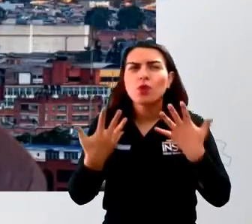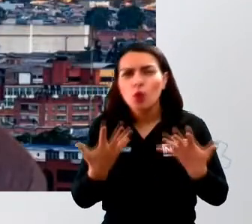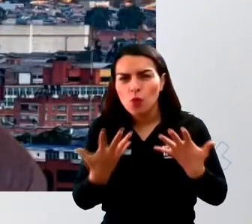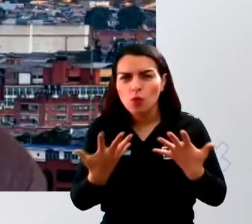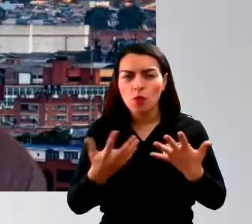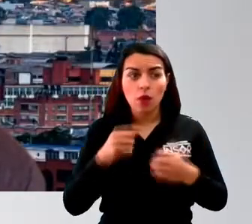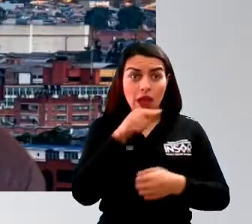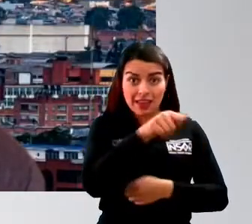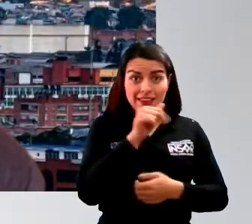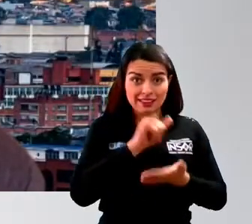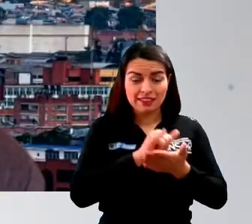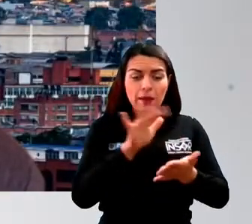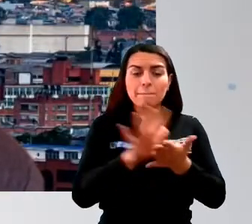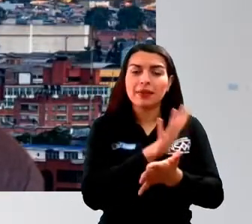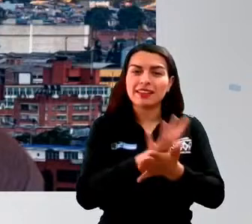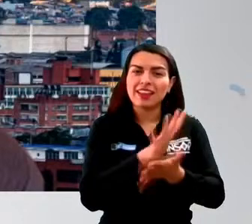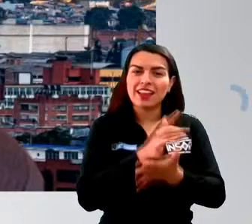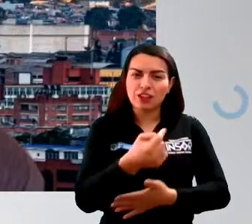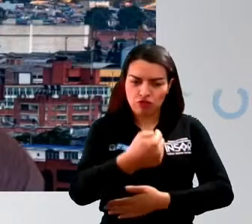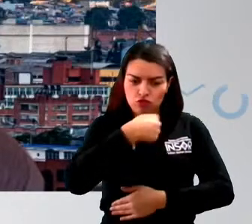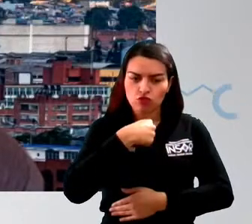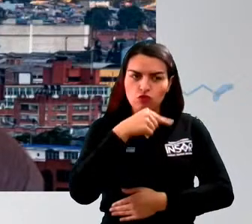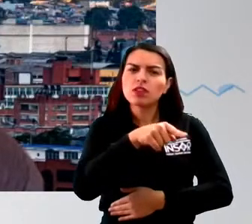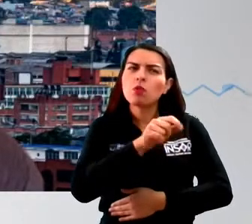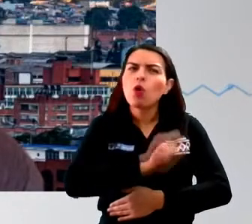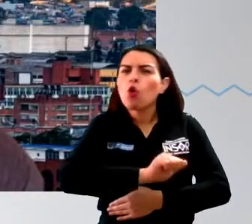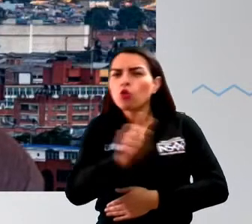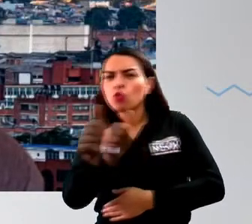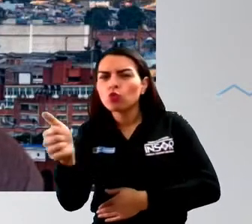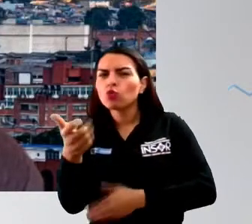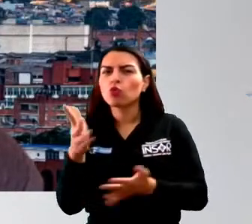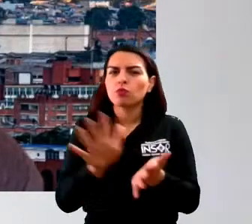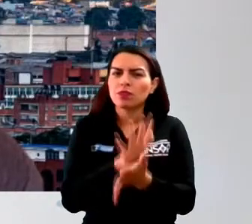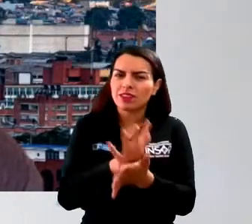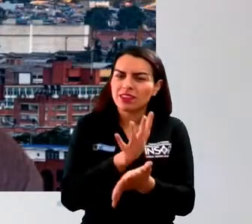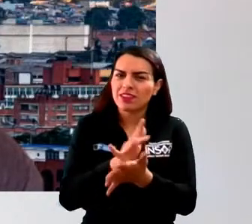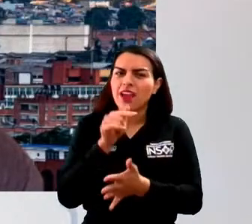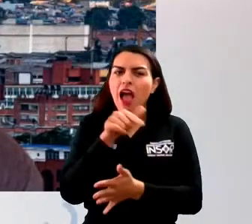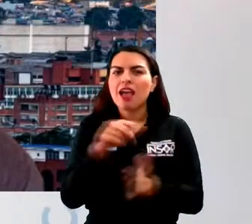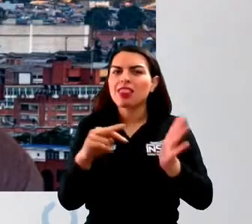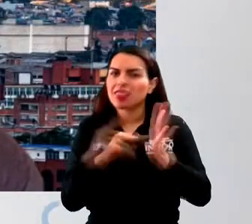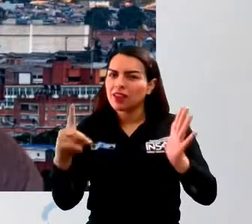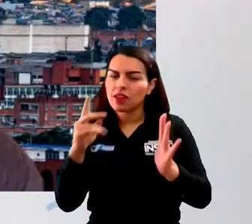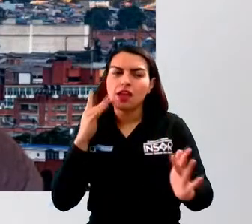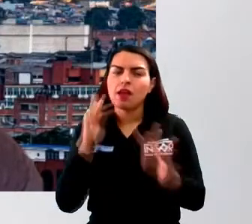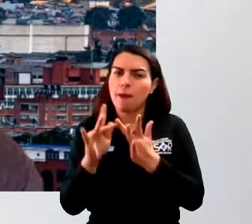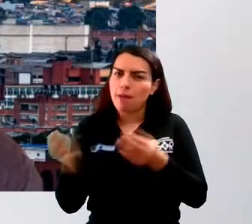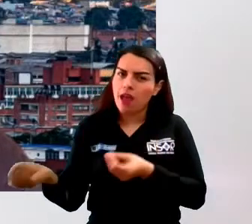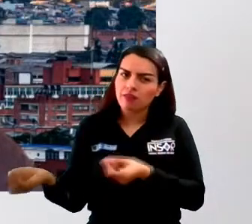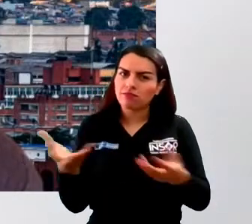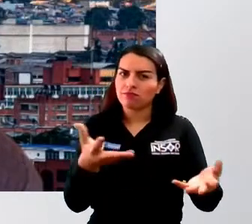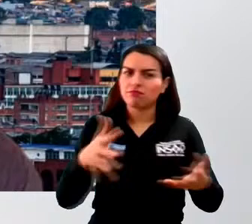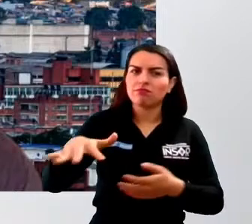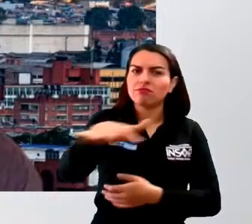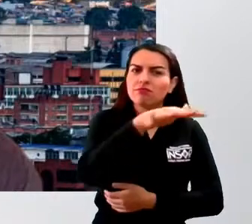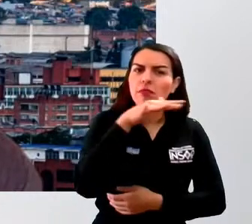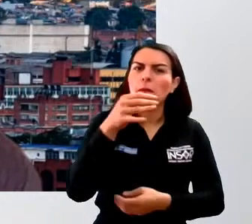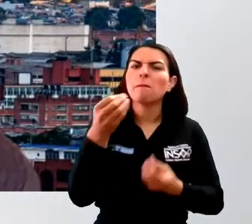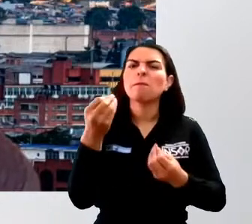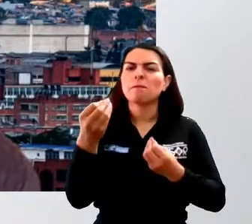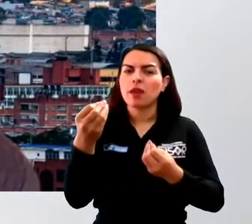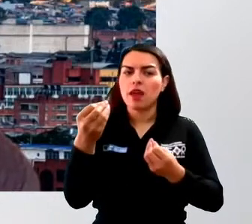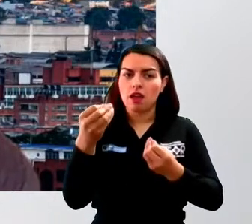yo. ¿Qué decir sobre recursos digitales, sobre tecnologías para poder